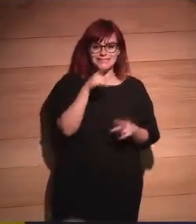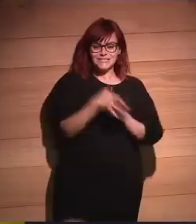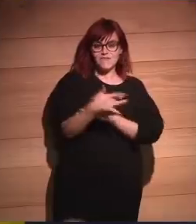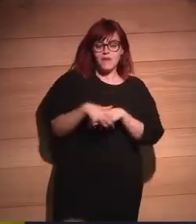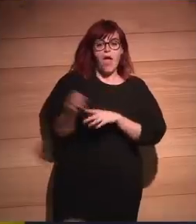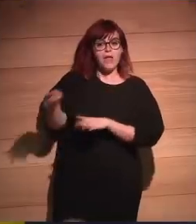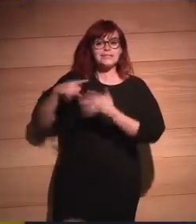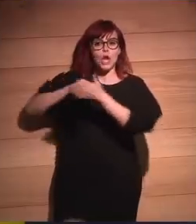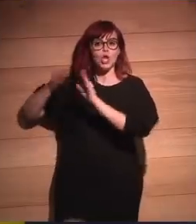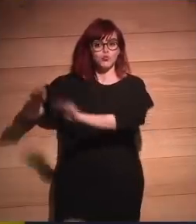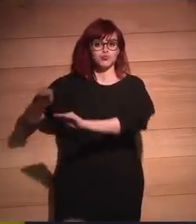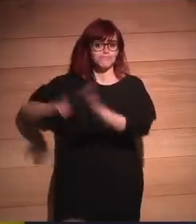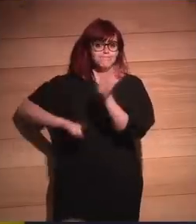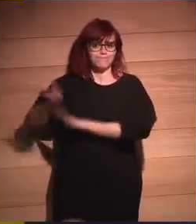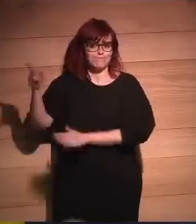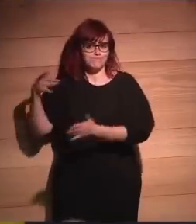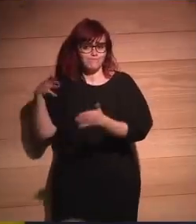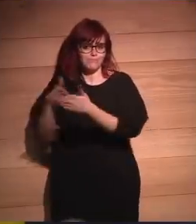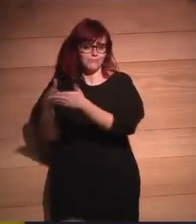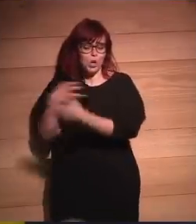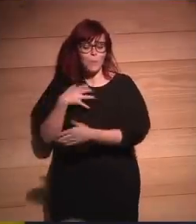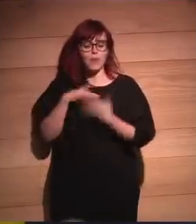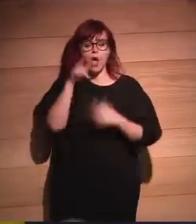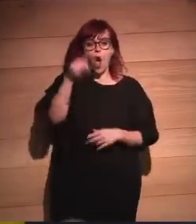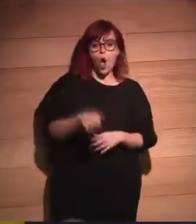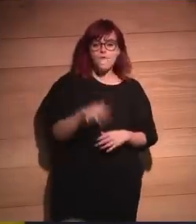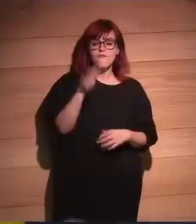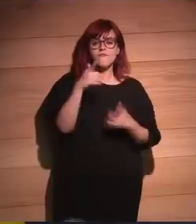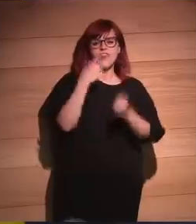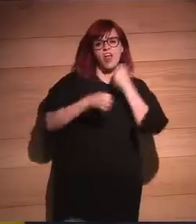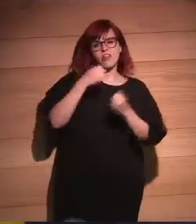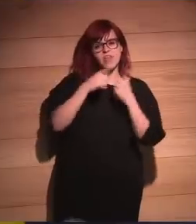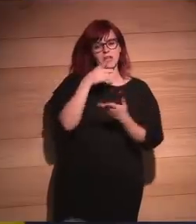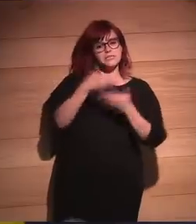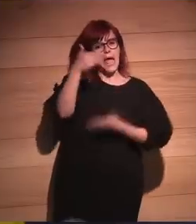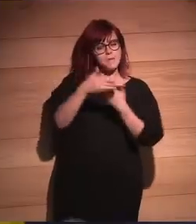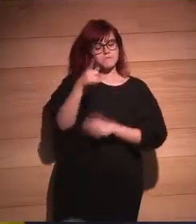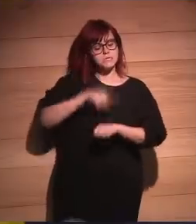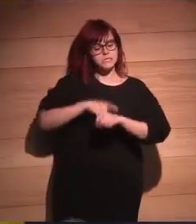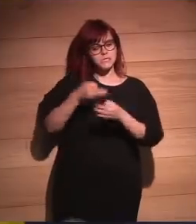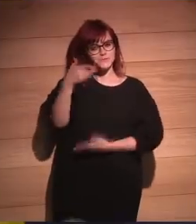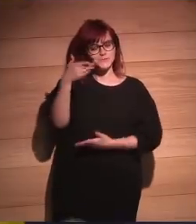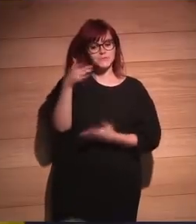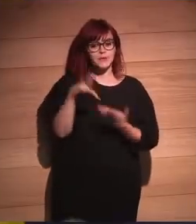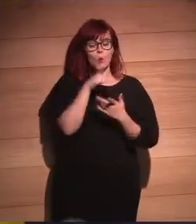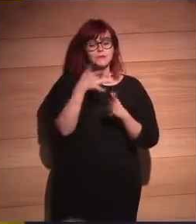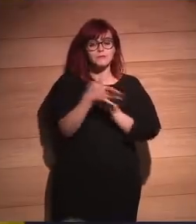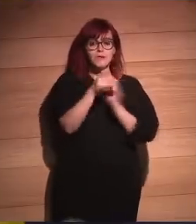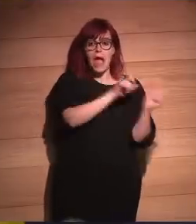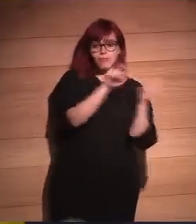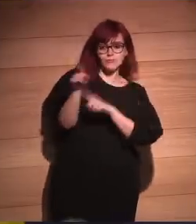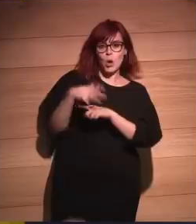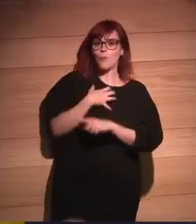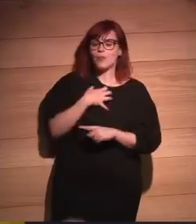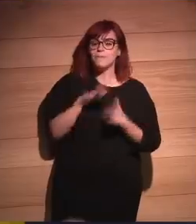una excepción que leía esta mañana en el Financial Times, que es que ARM no puede exportar desde Estados Unidos,